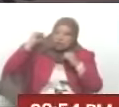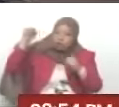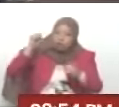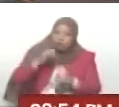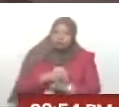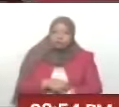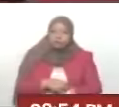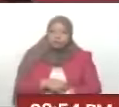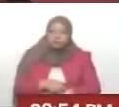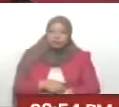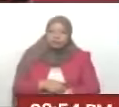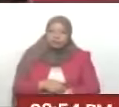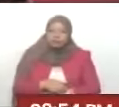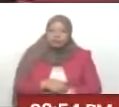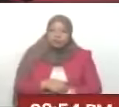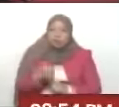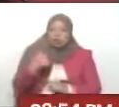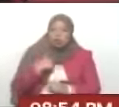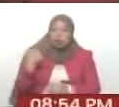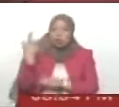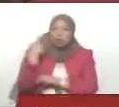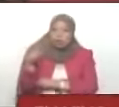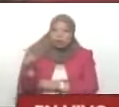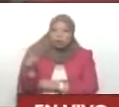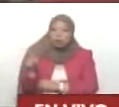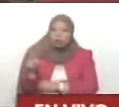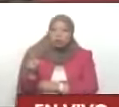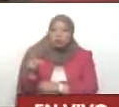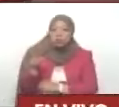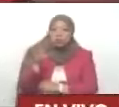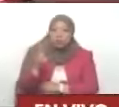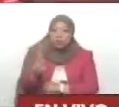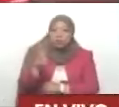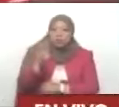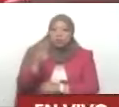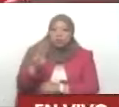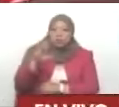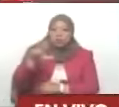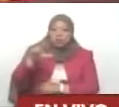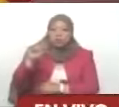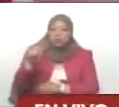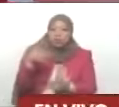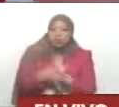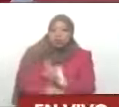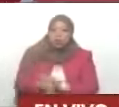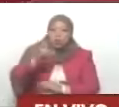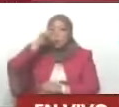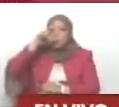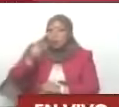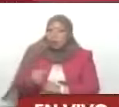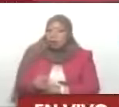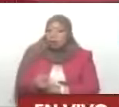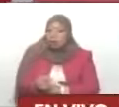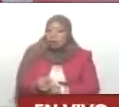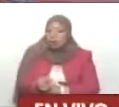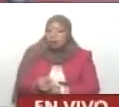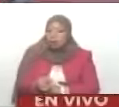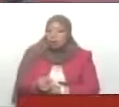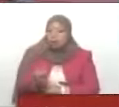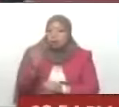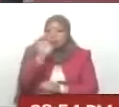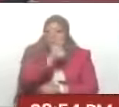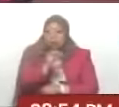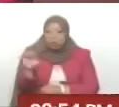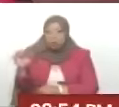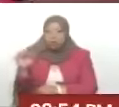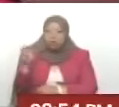vengo de la parroquia rural Las Guacamayas, que está ubicada al este